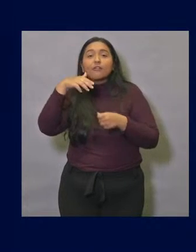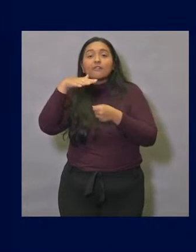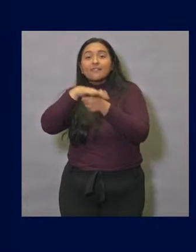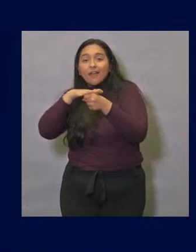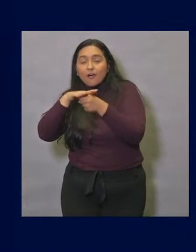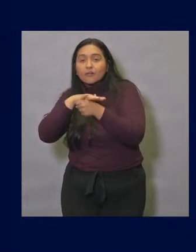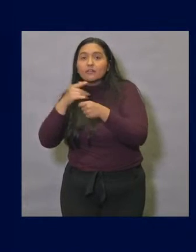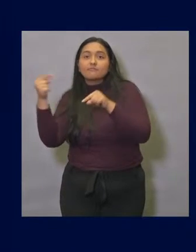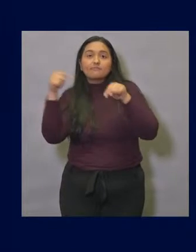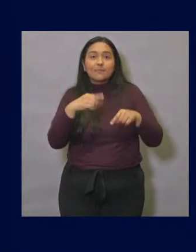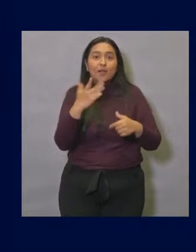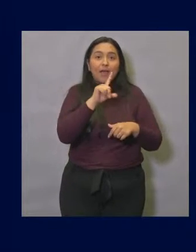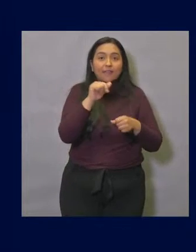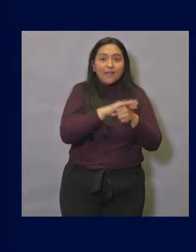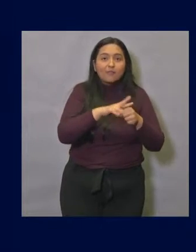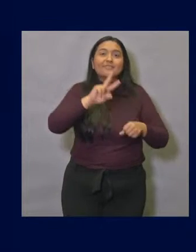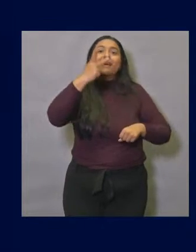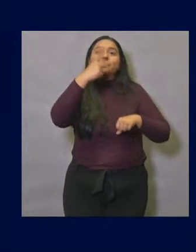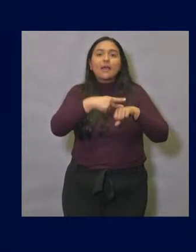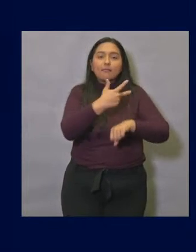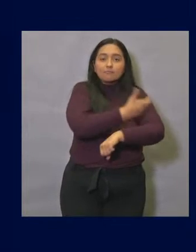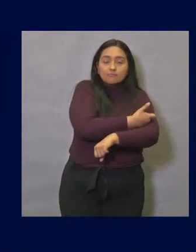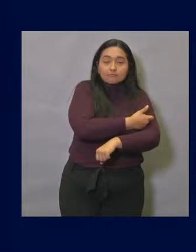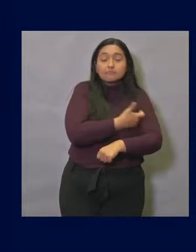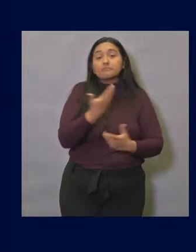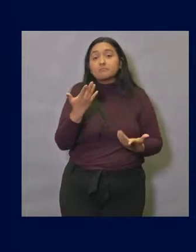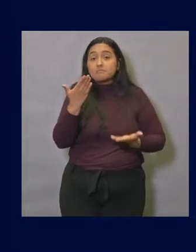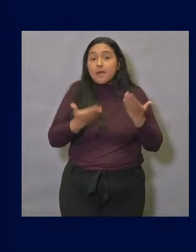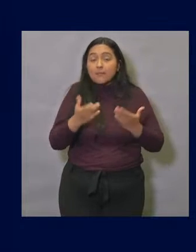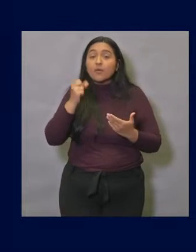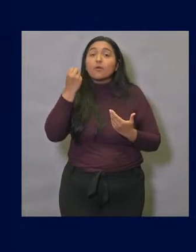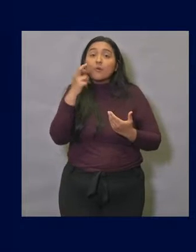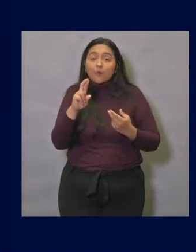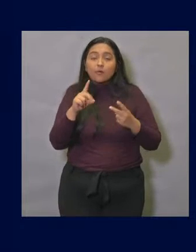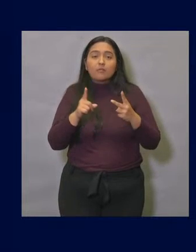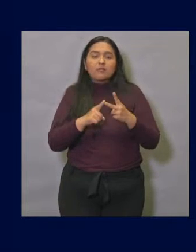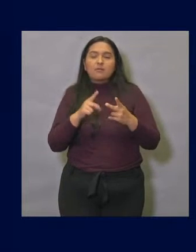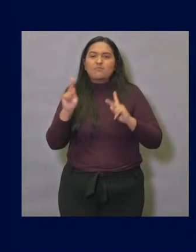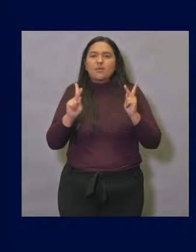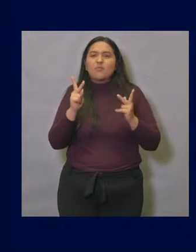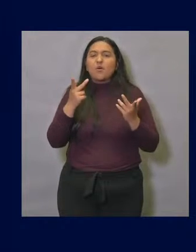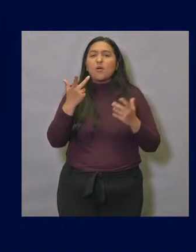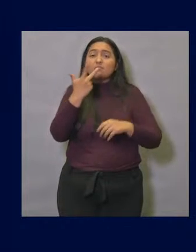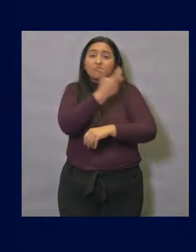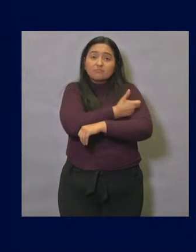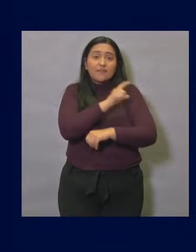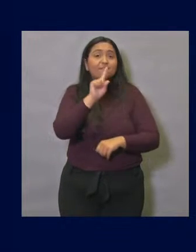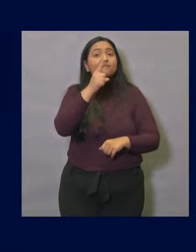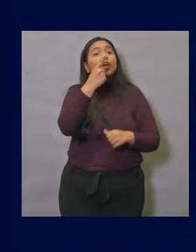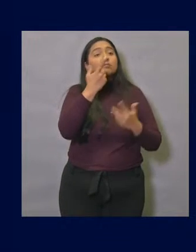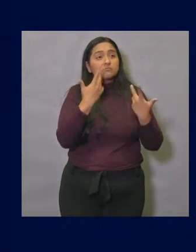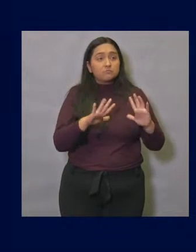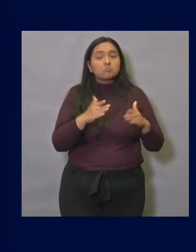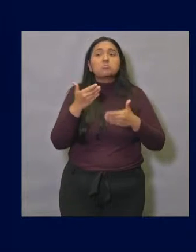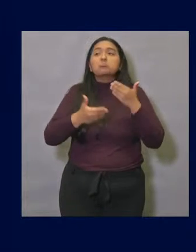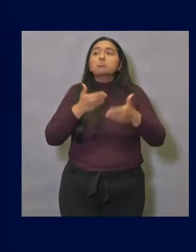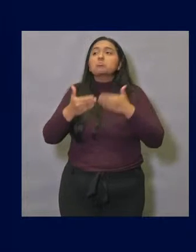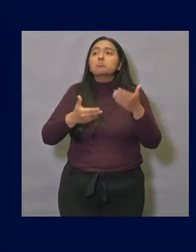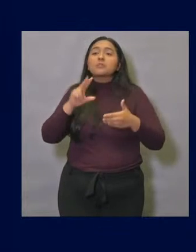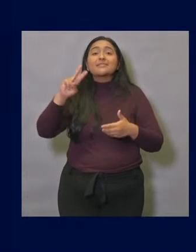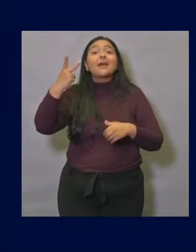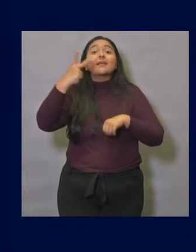es que las personas simplemente se han olvidado de recibir su segunda dosis. Es posible que algunas personas se